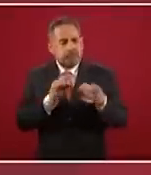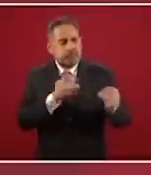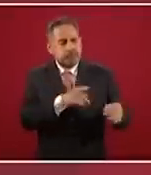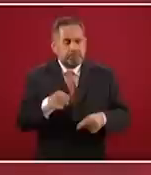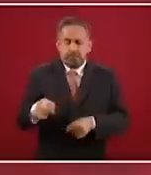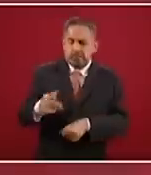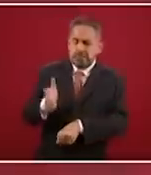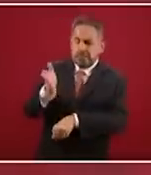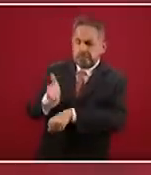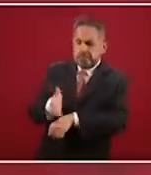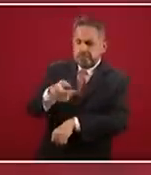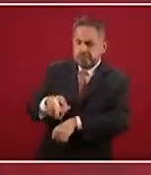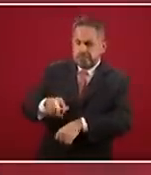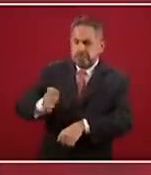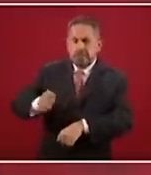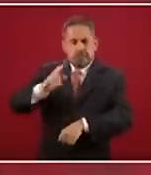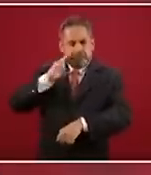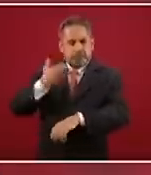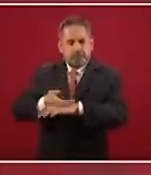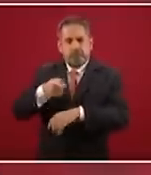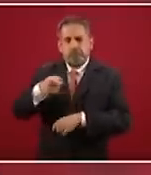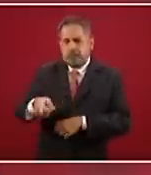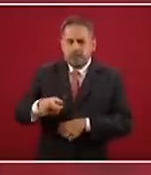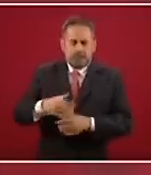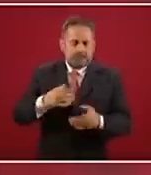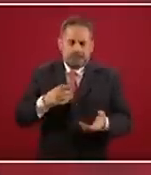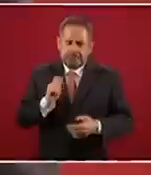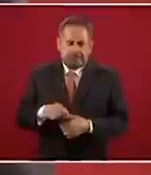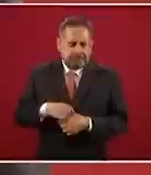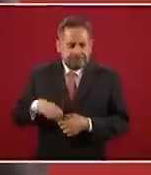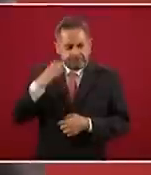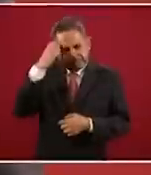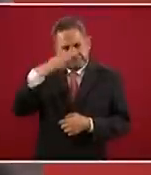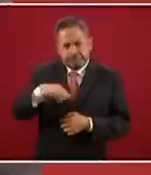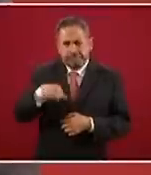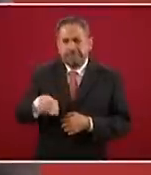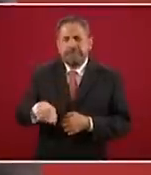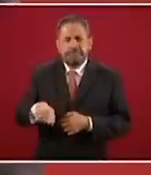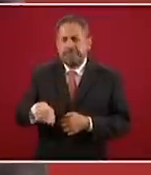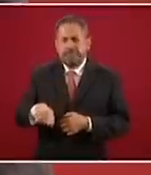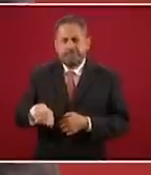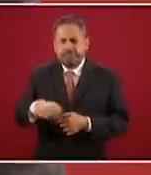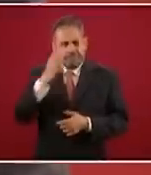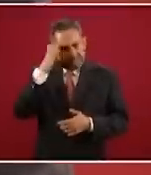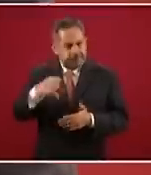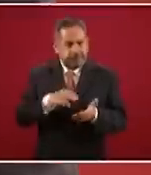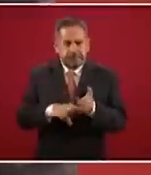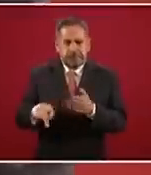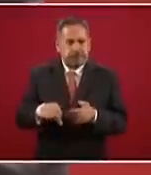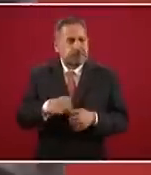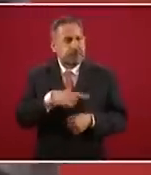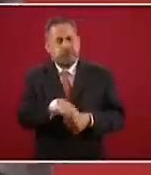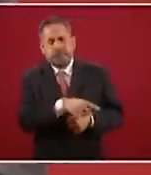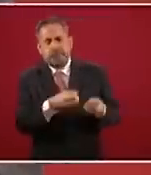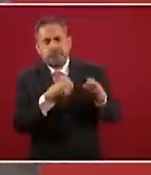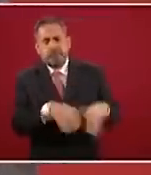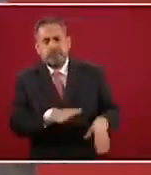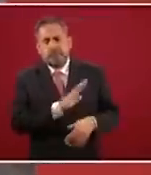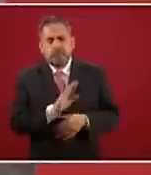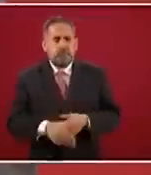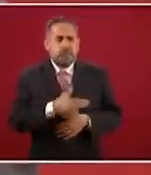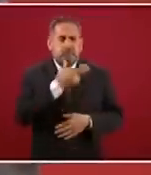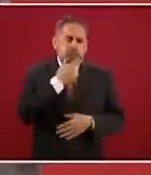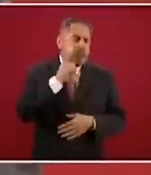castigar a los responsables de ese lamentable crimen en el que perdieron la vida